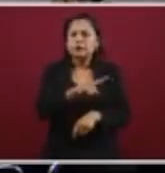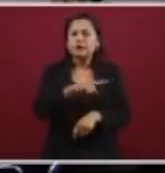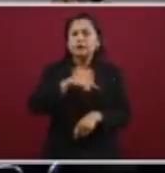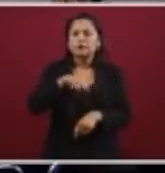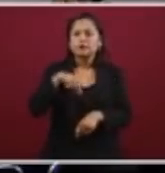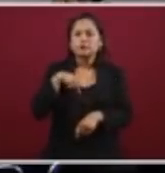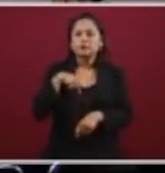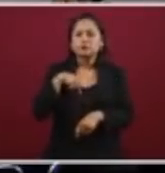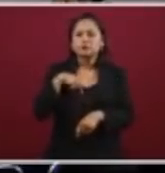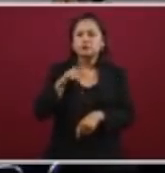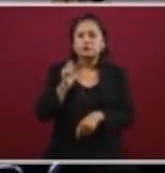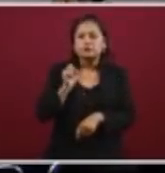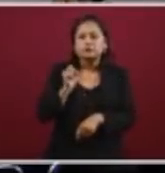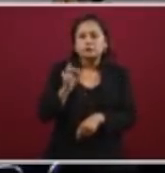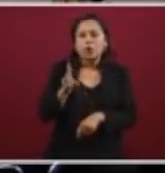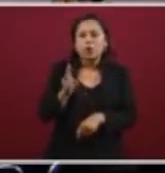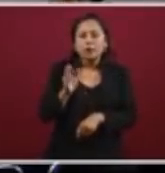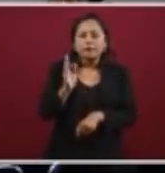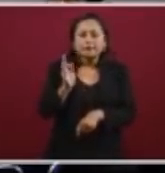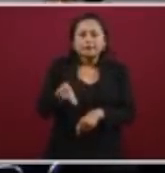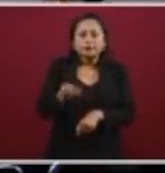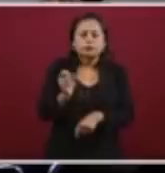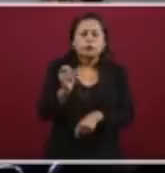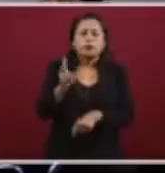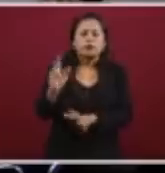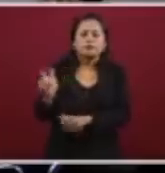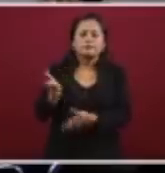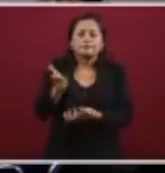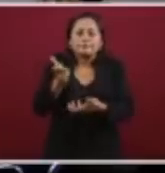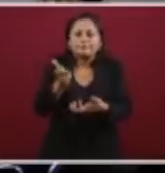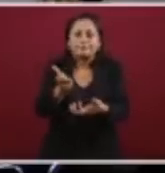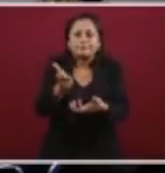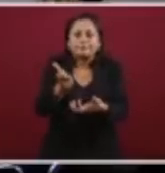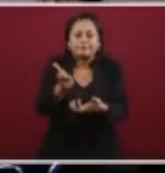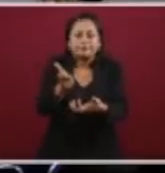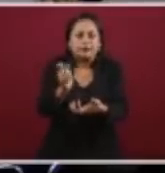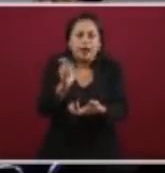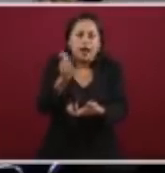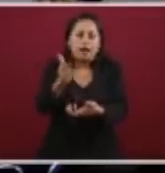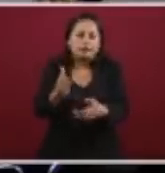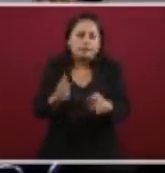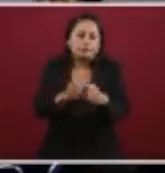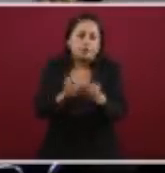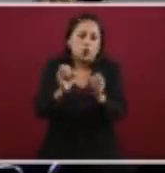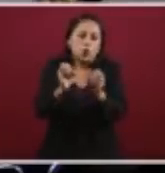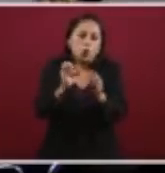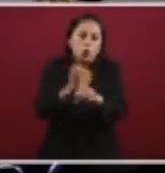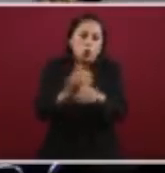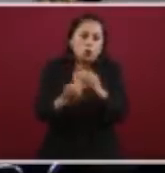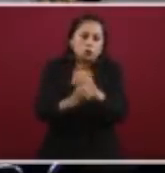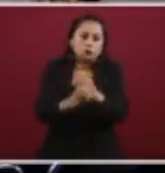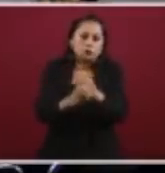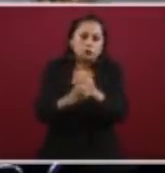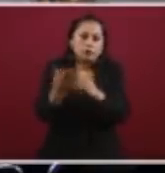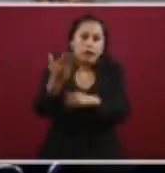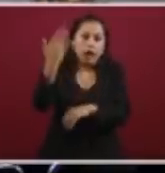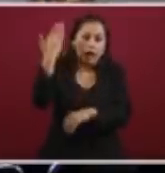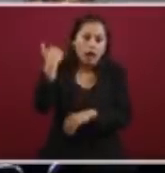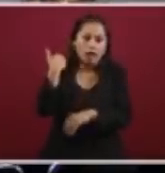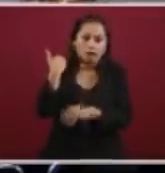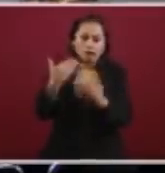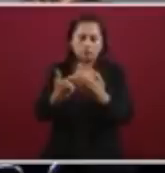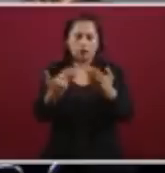y destinar recursos para determinadas acciones entonces eso ya no sale